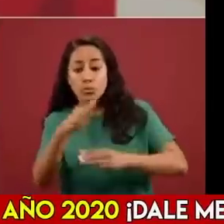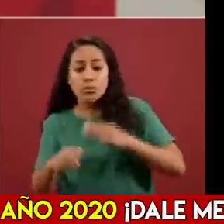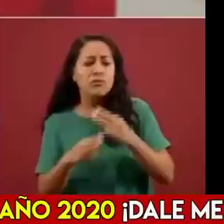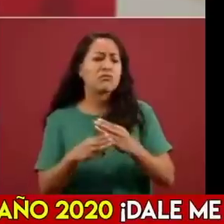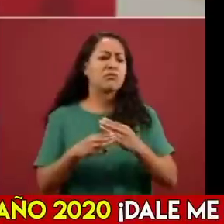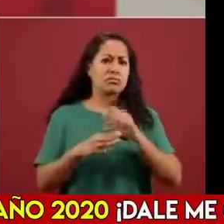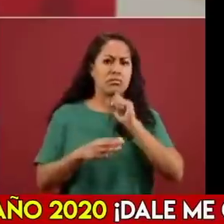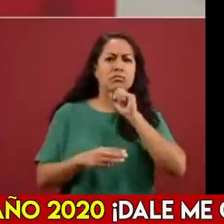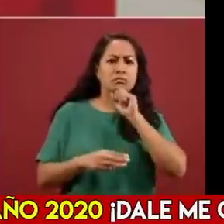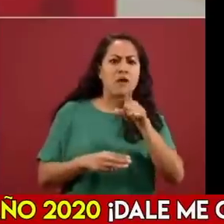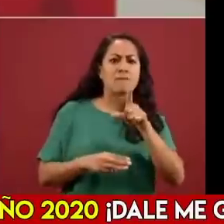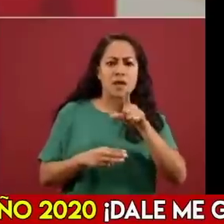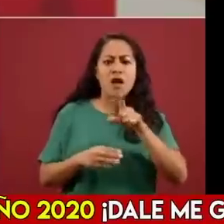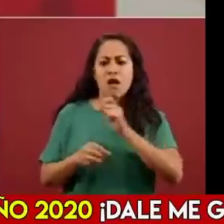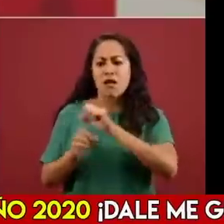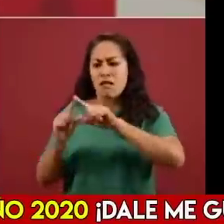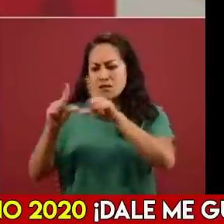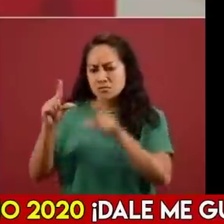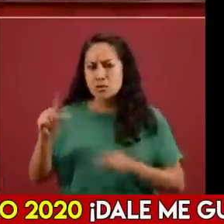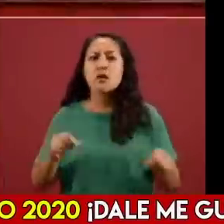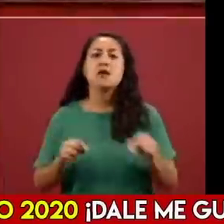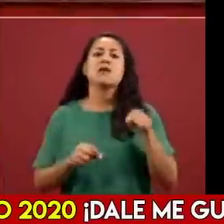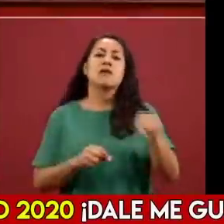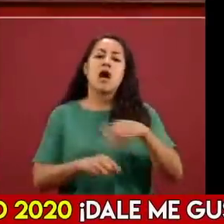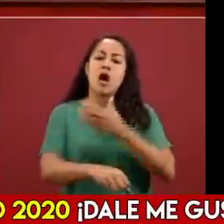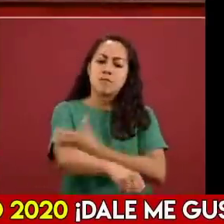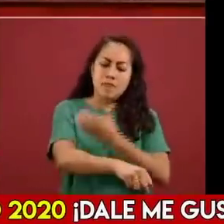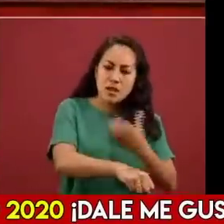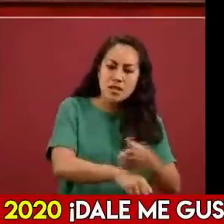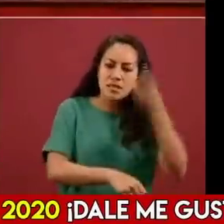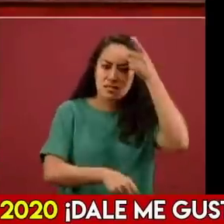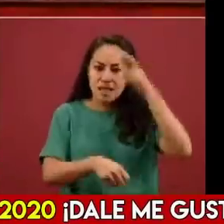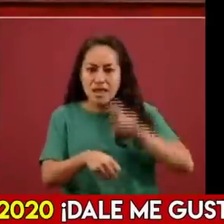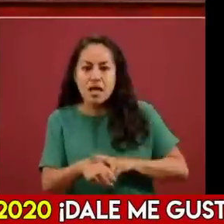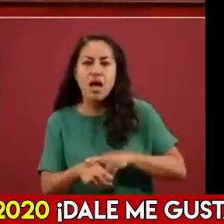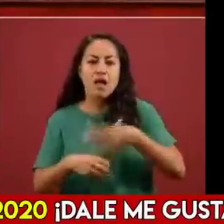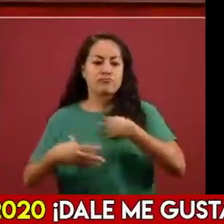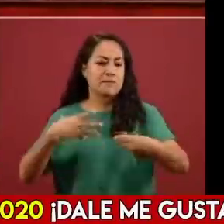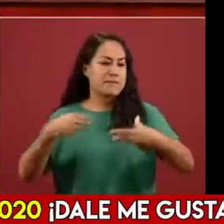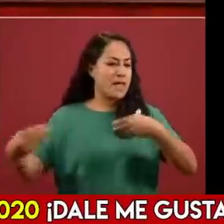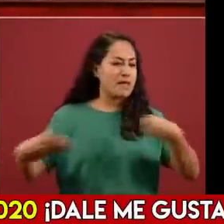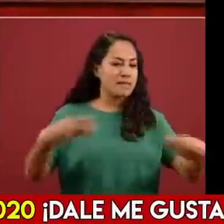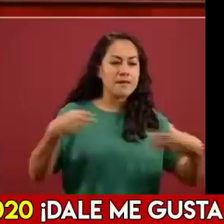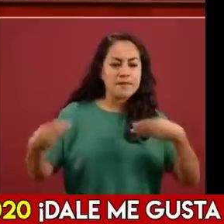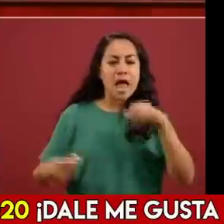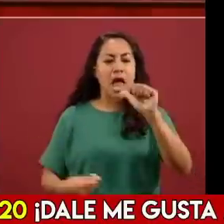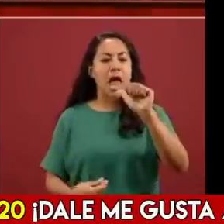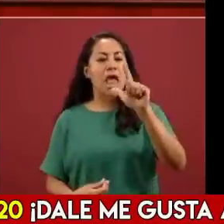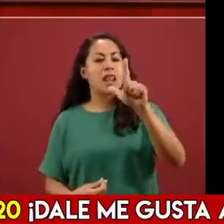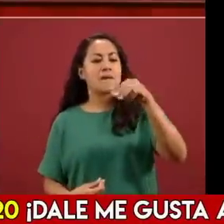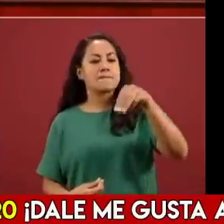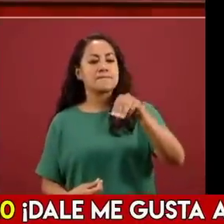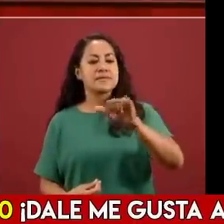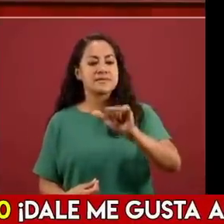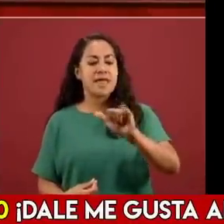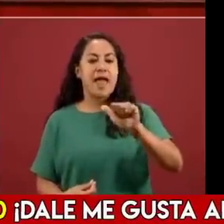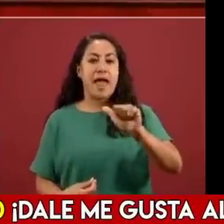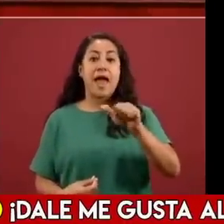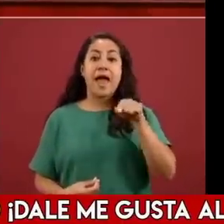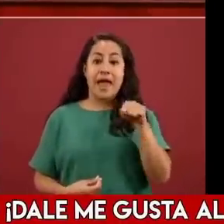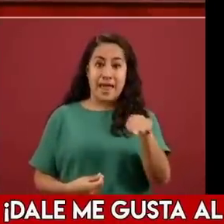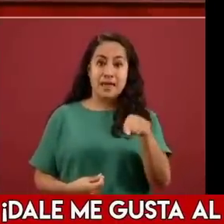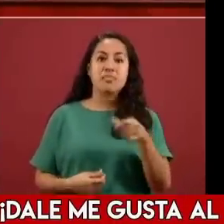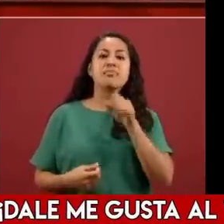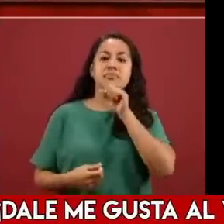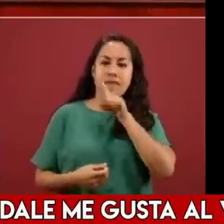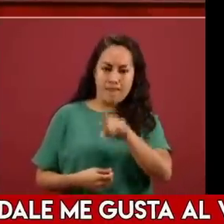ocasiones el director general de epidemiología doctor José Luis Alomía bienvenido doctor Alomía y el doctor Ricardo Cortés director